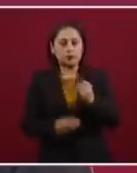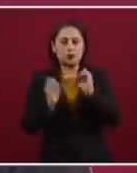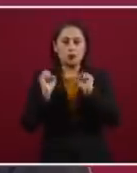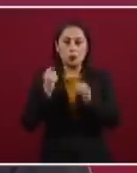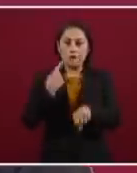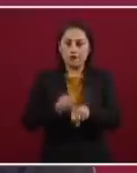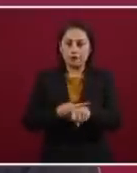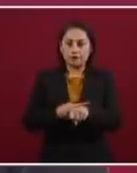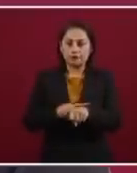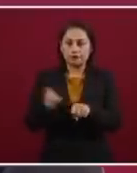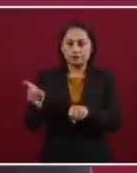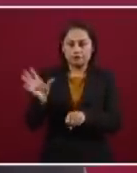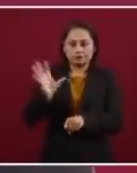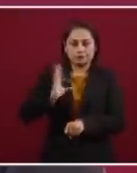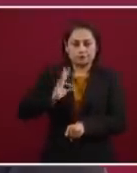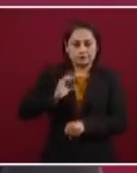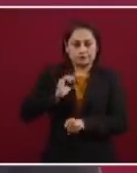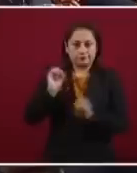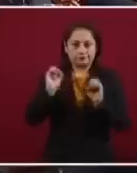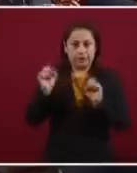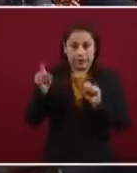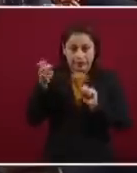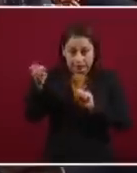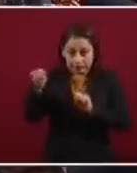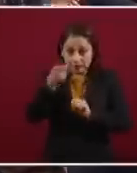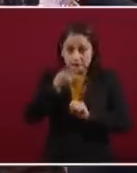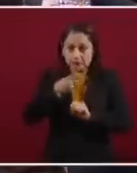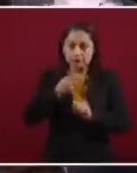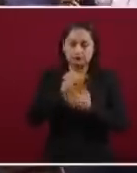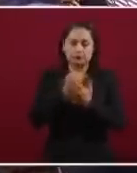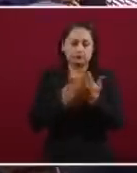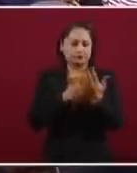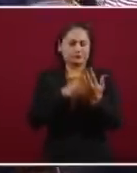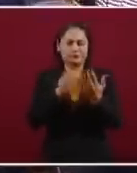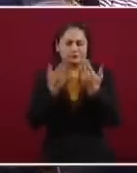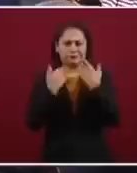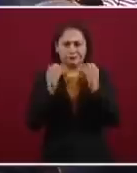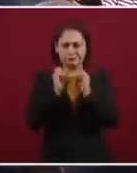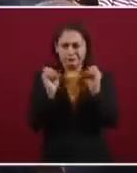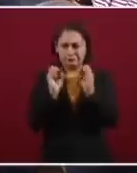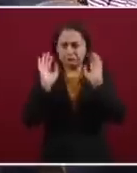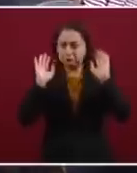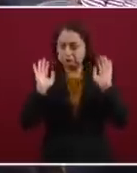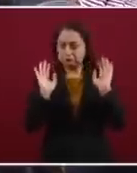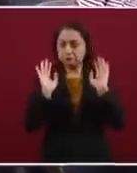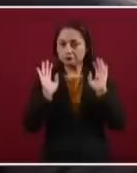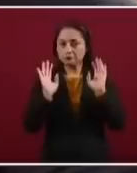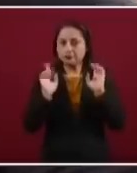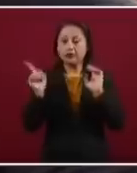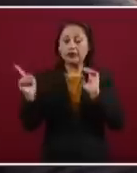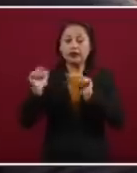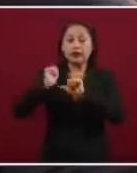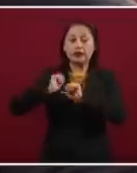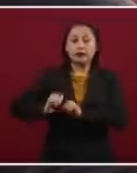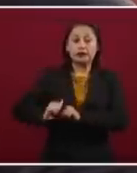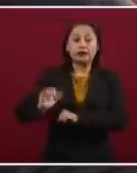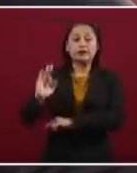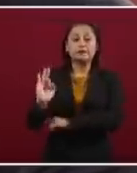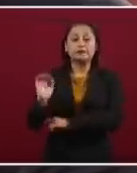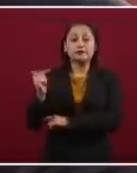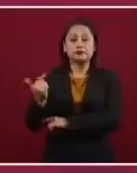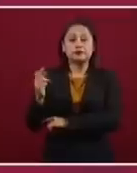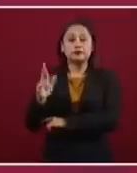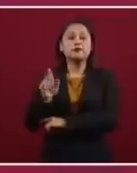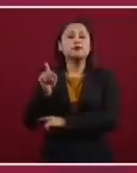eso no digo no tengo esa información es la fiscalía la que está